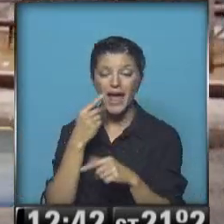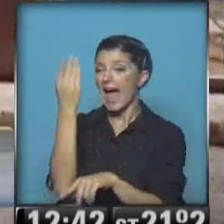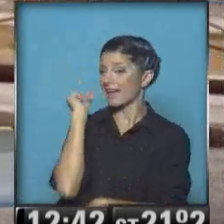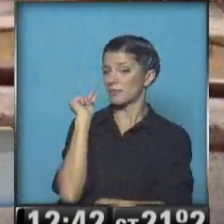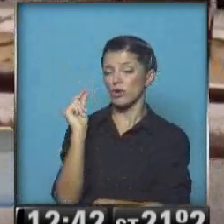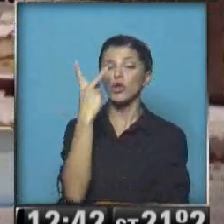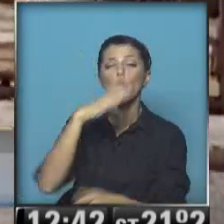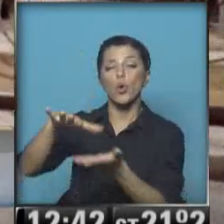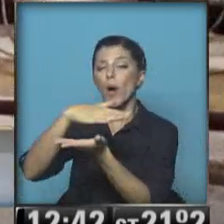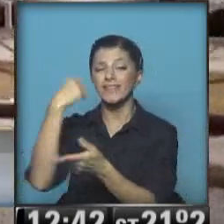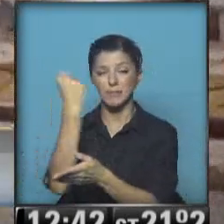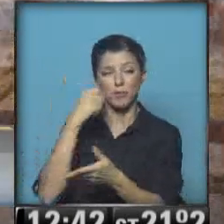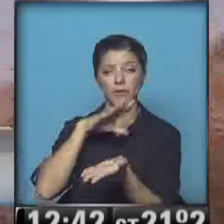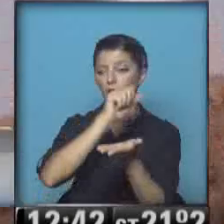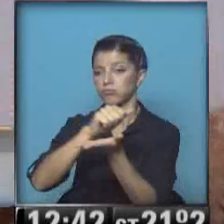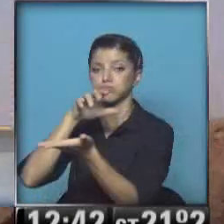dos importantes